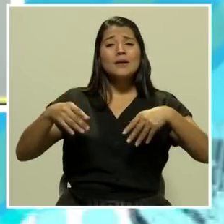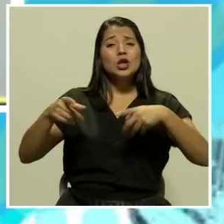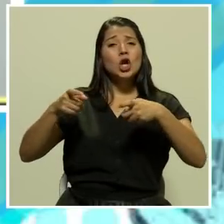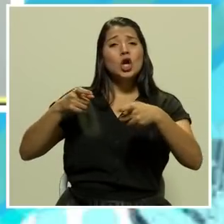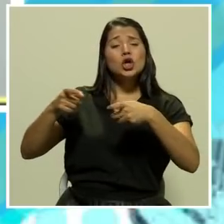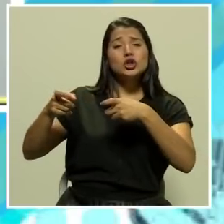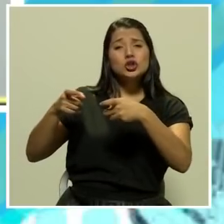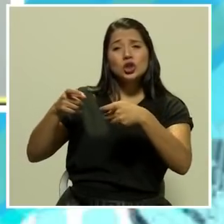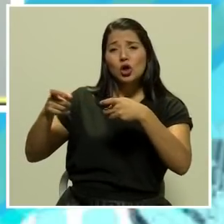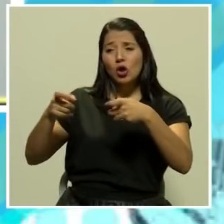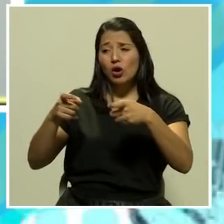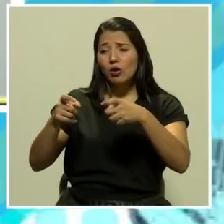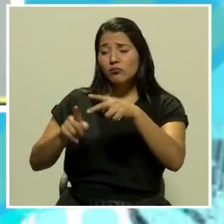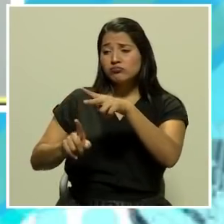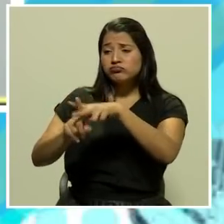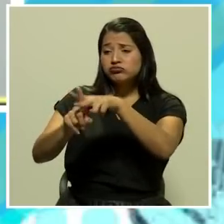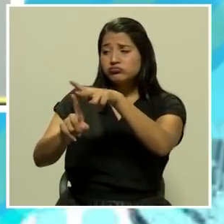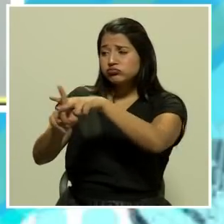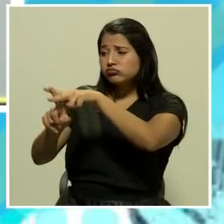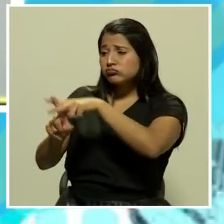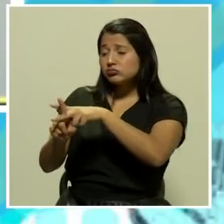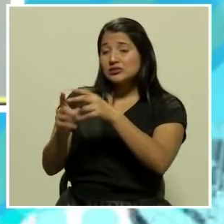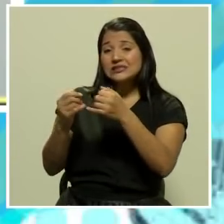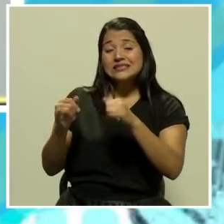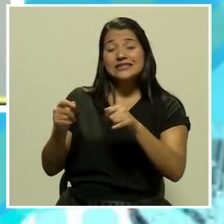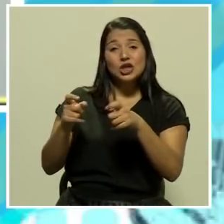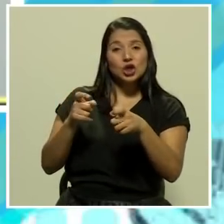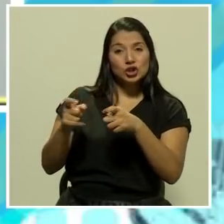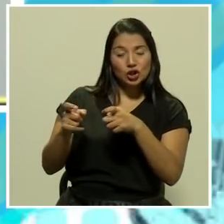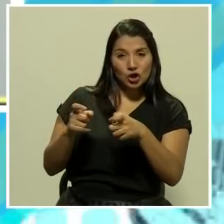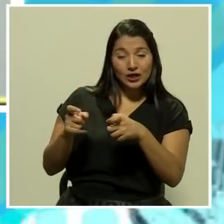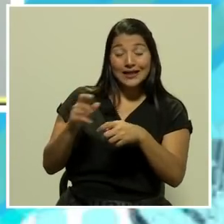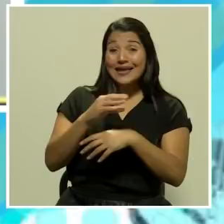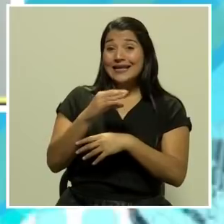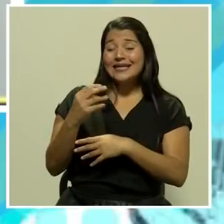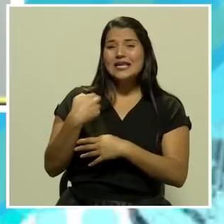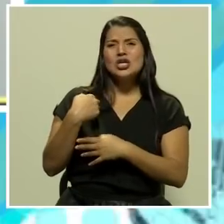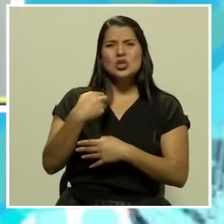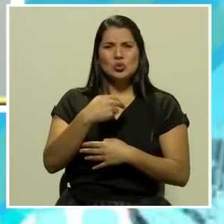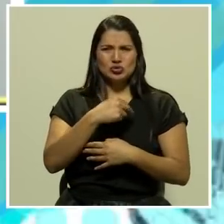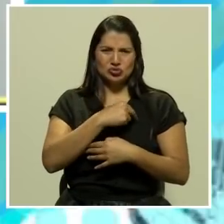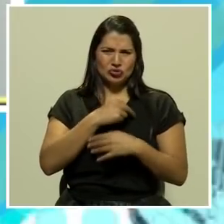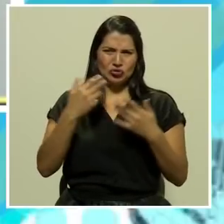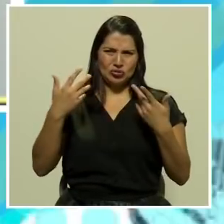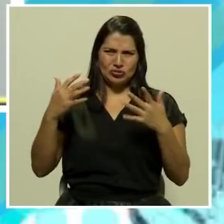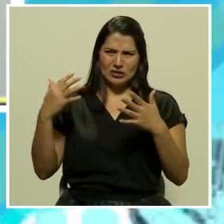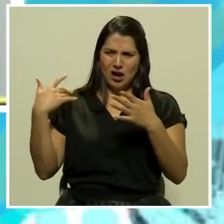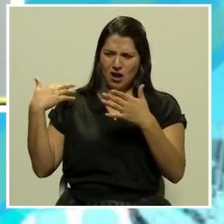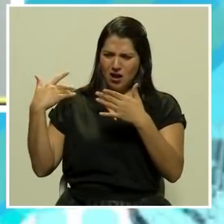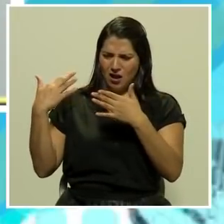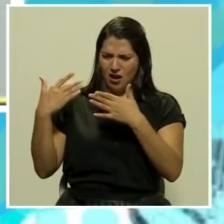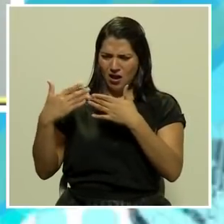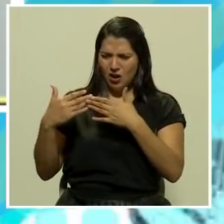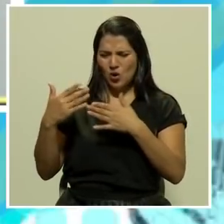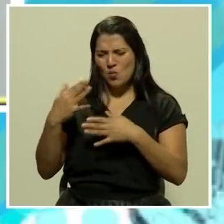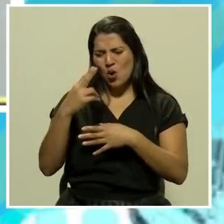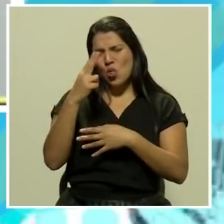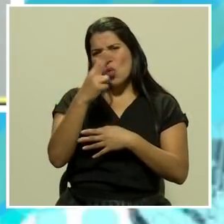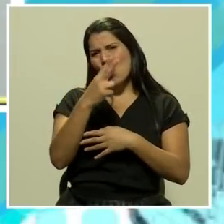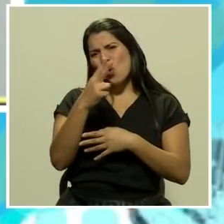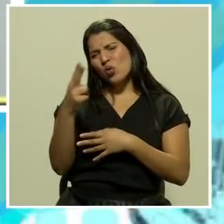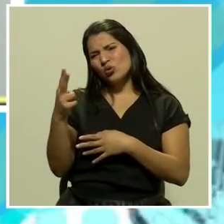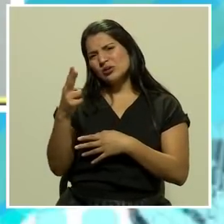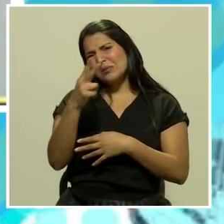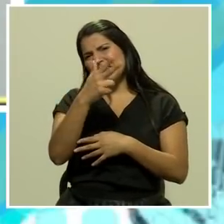y prácticamente nosotros hemos venido hablando de esta transmisión comunitaria desde hace más de 2 o 3 semanas realmente.